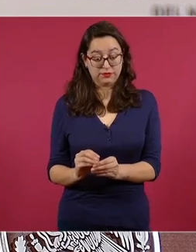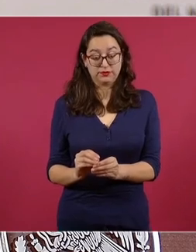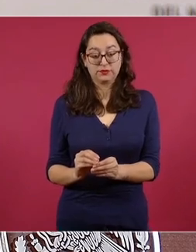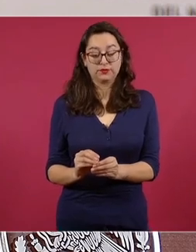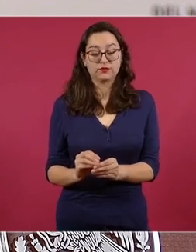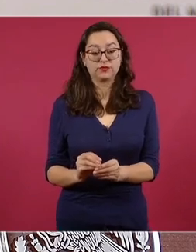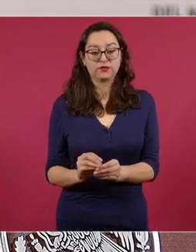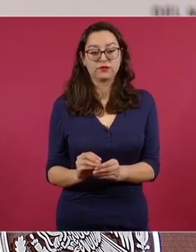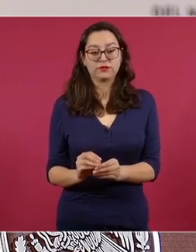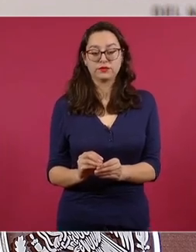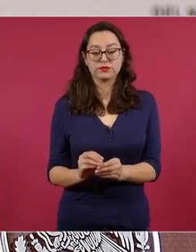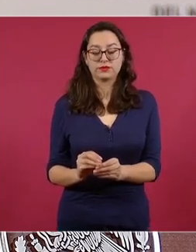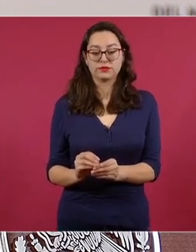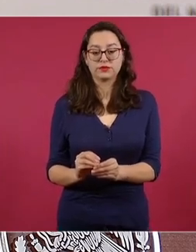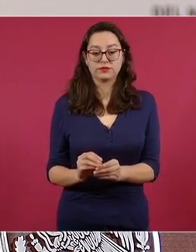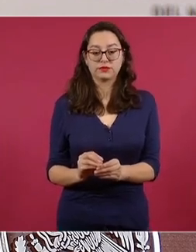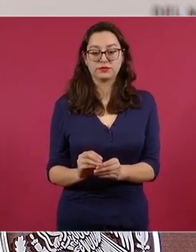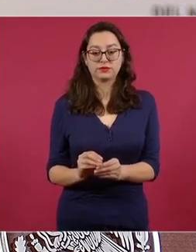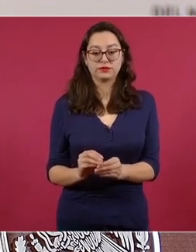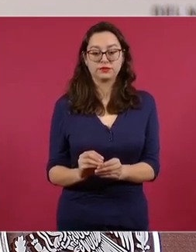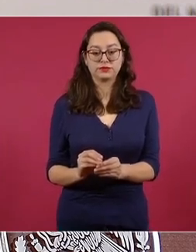son